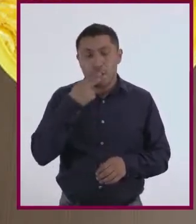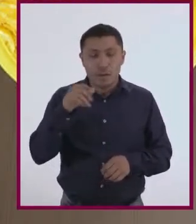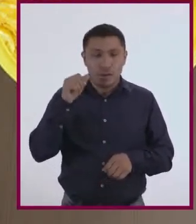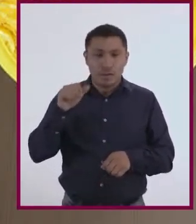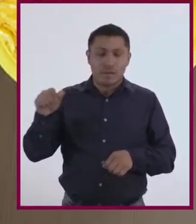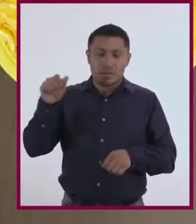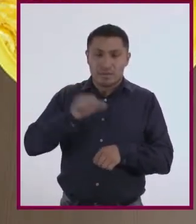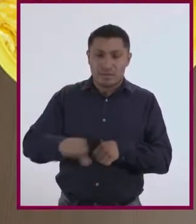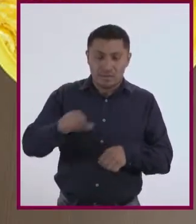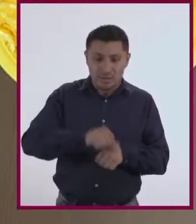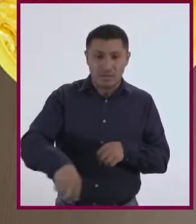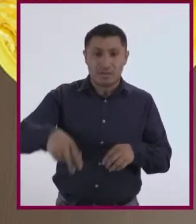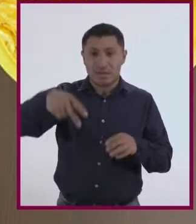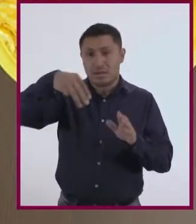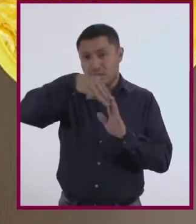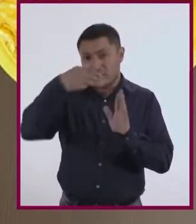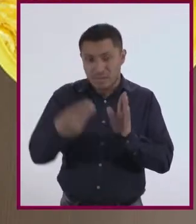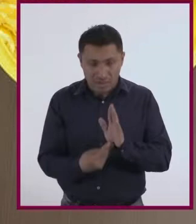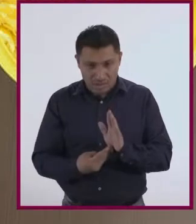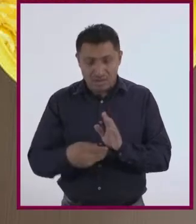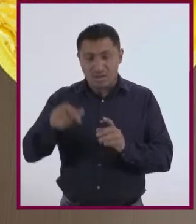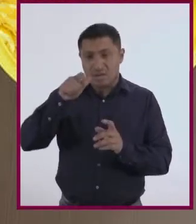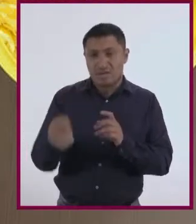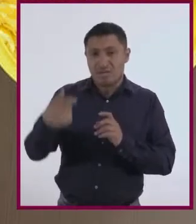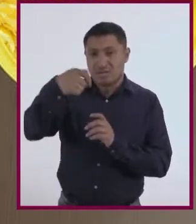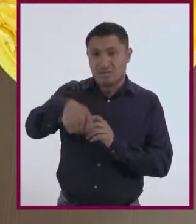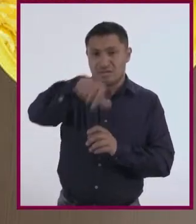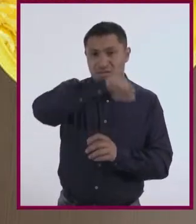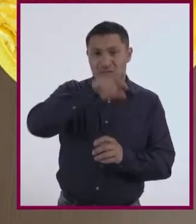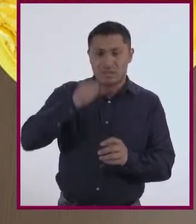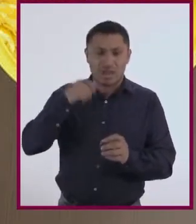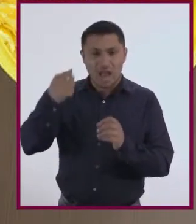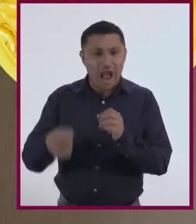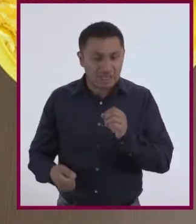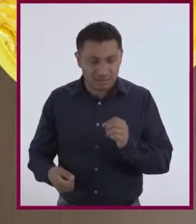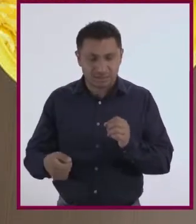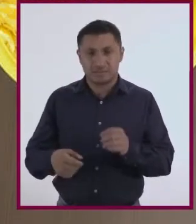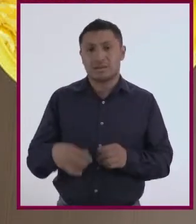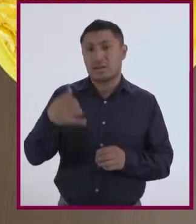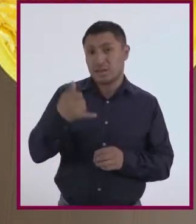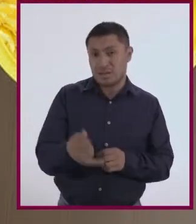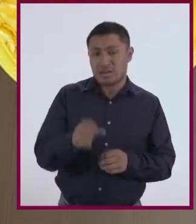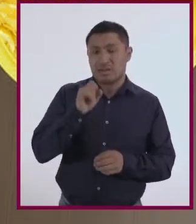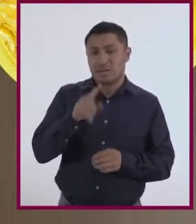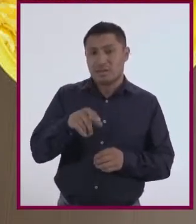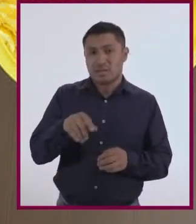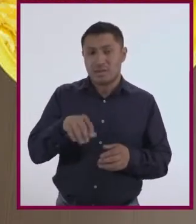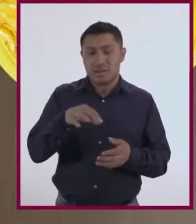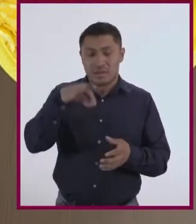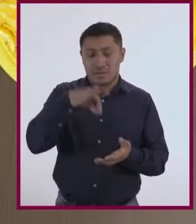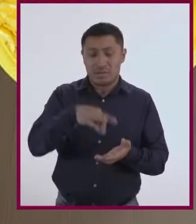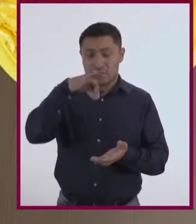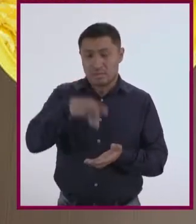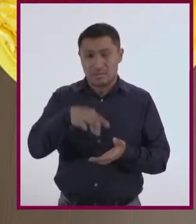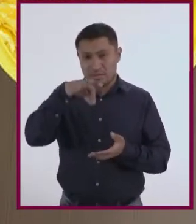de melón, hasta cáscaras de plátano y hasta inclusive bolsitas de té.